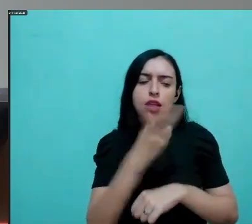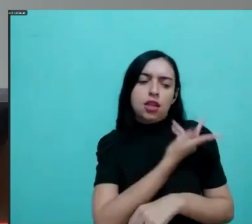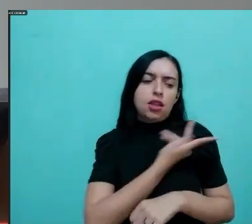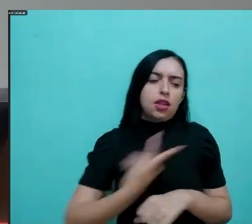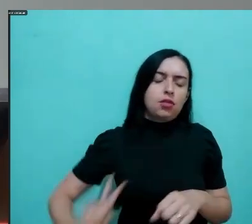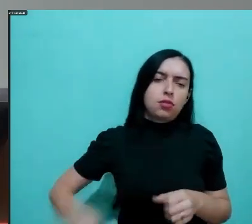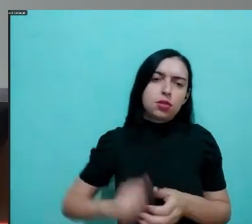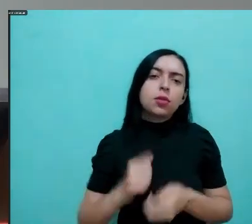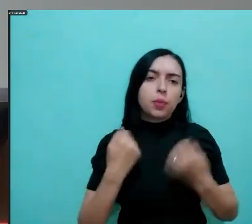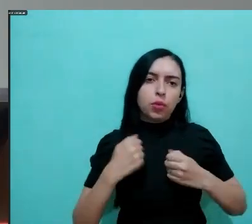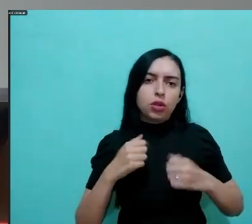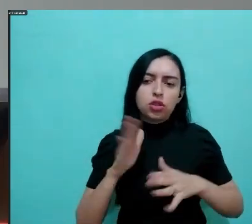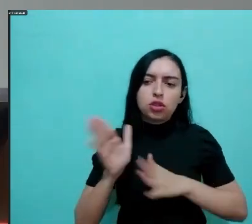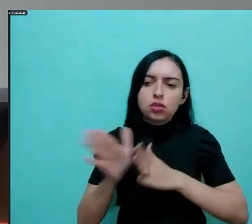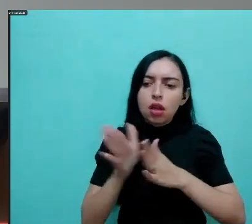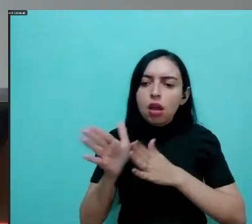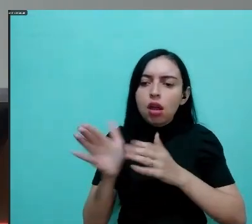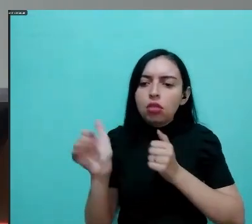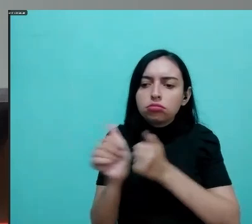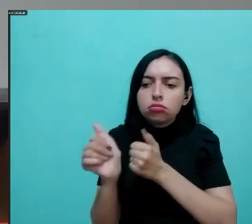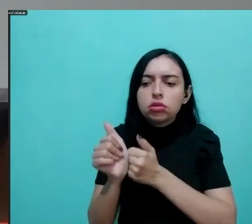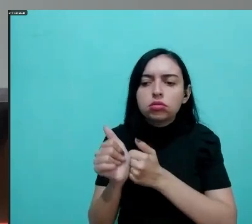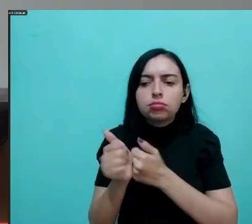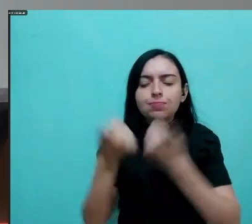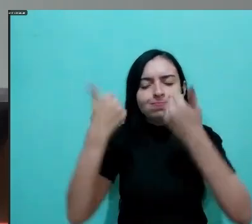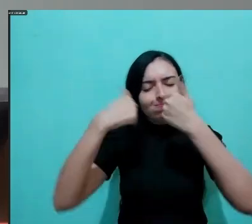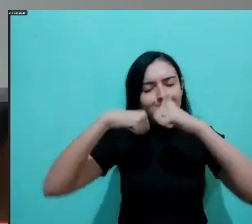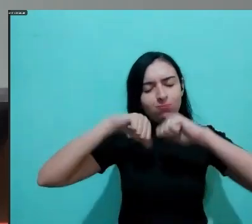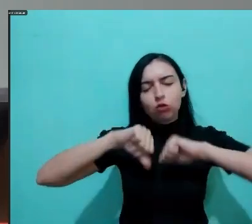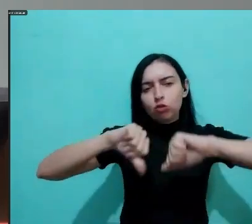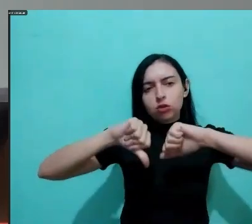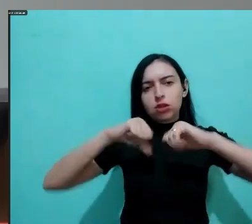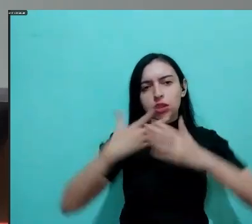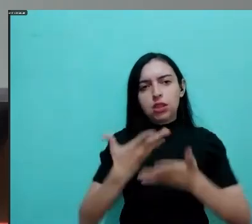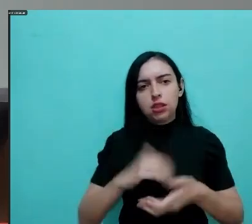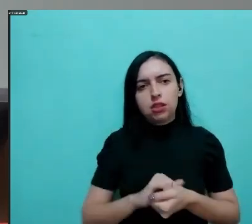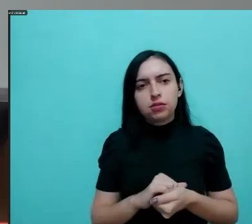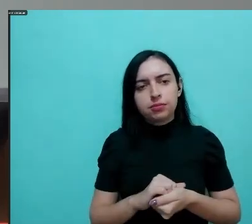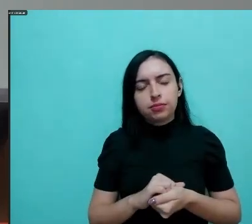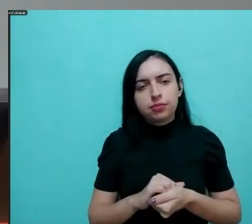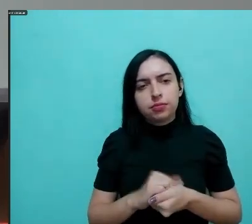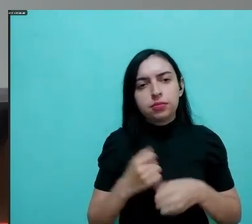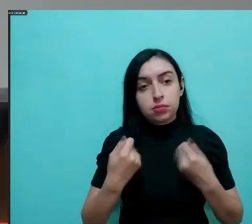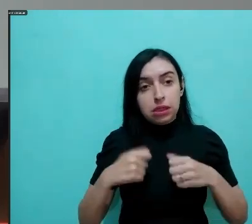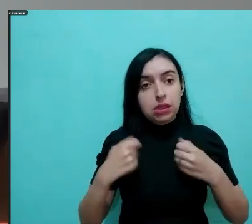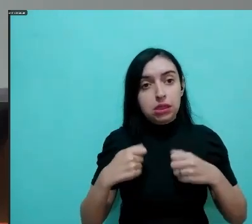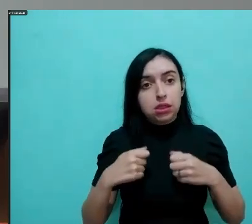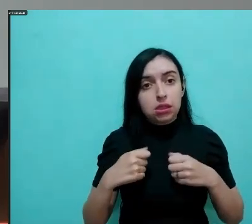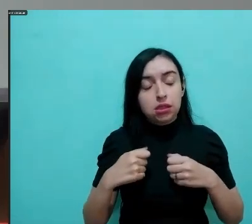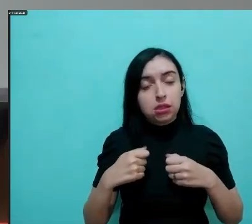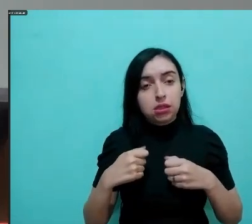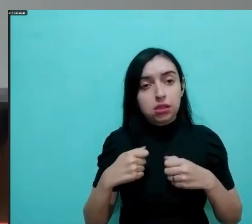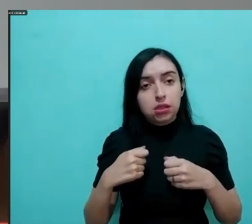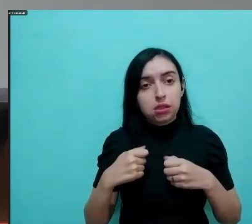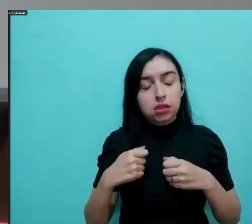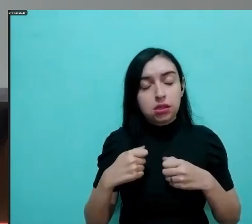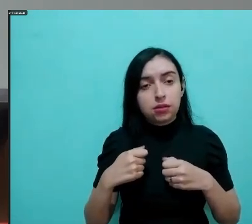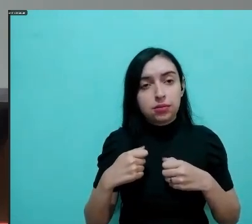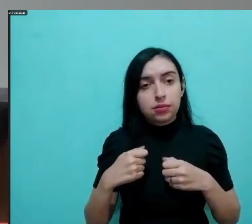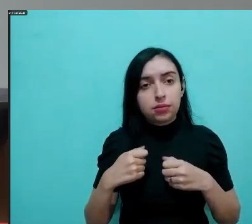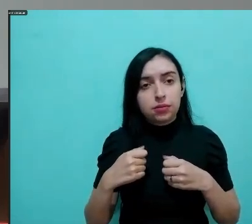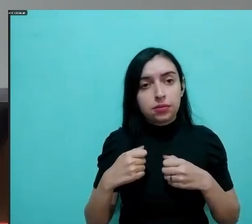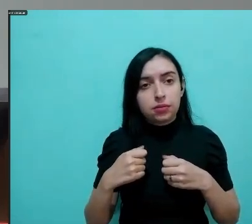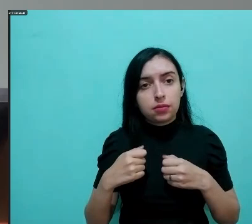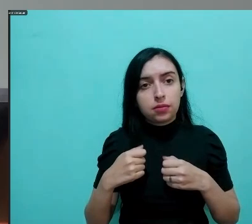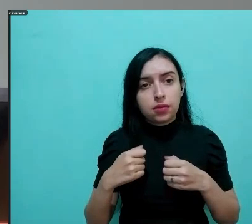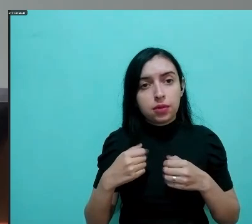puede conducir un día a una crisis, es que reside precisamente en el hecho que parece haber escapado